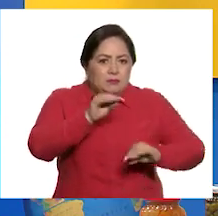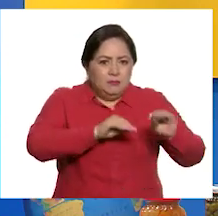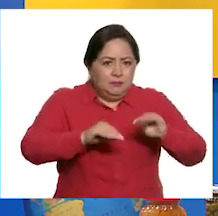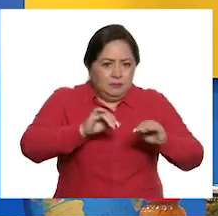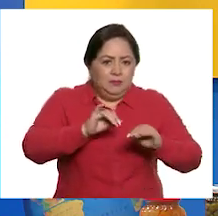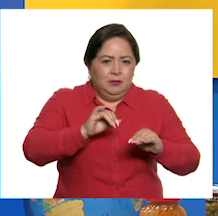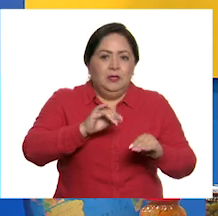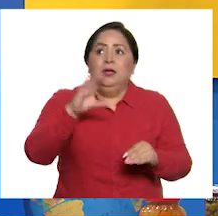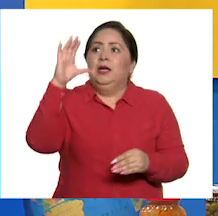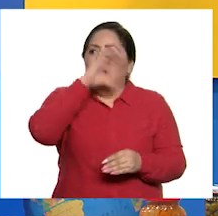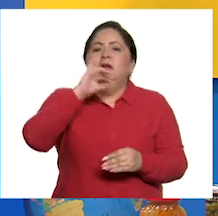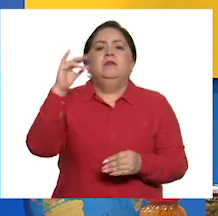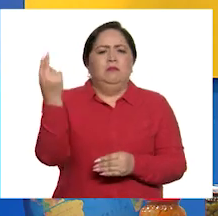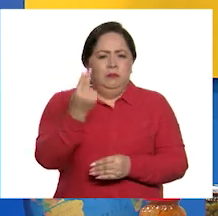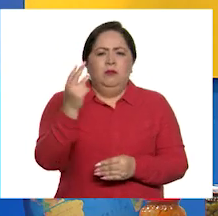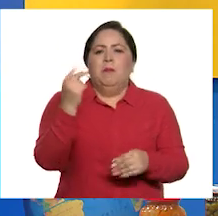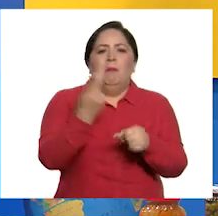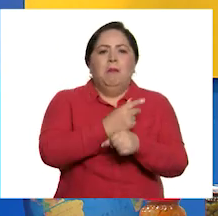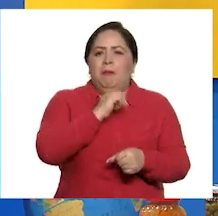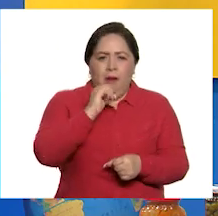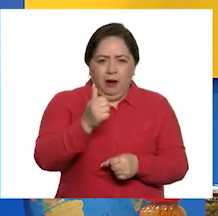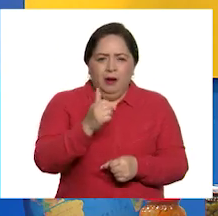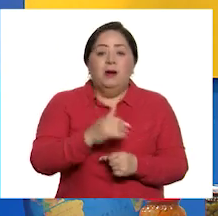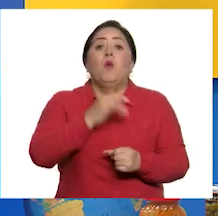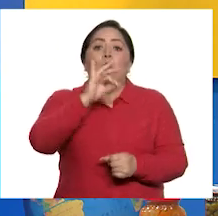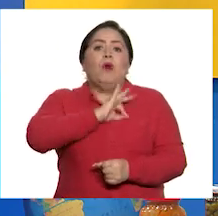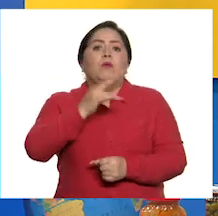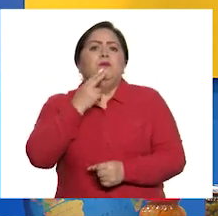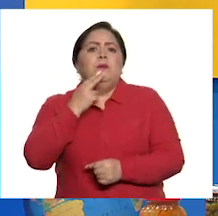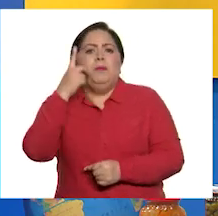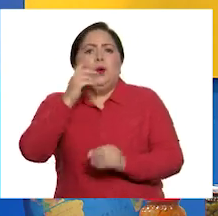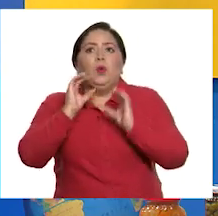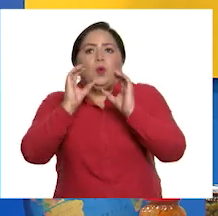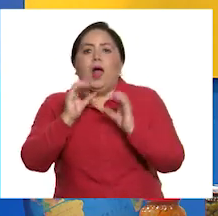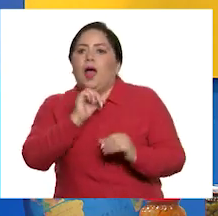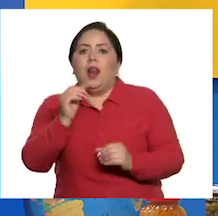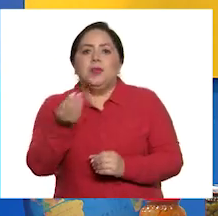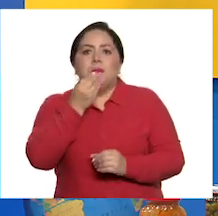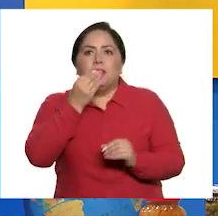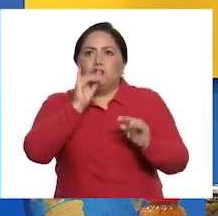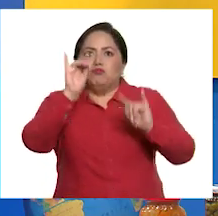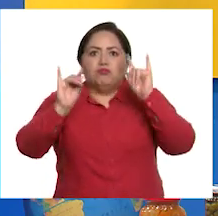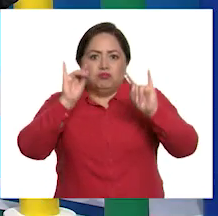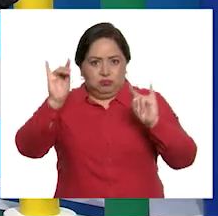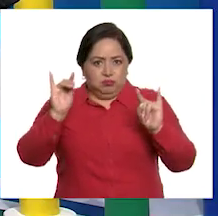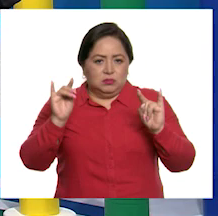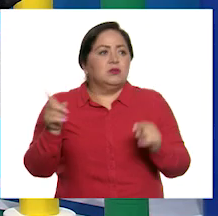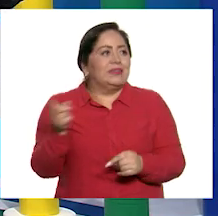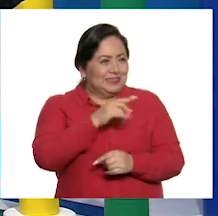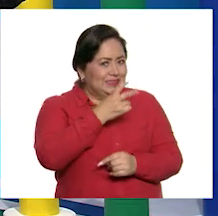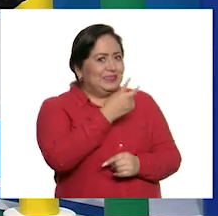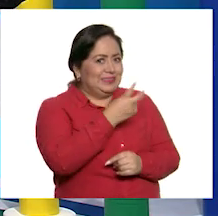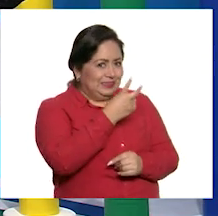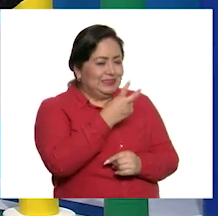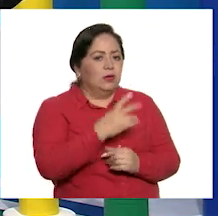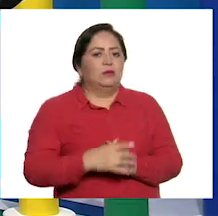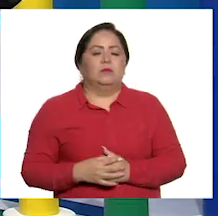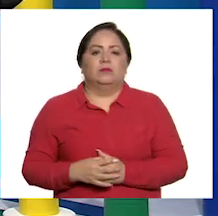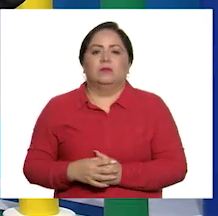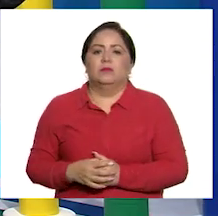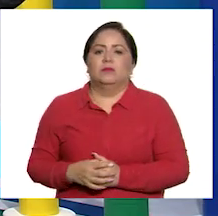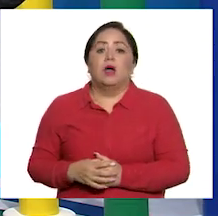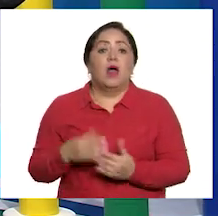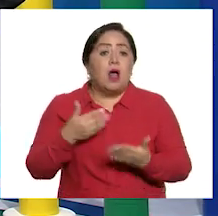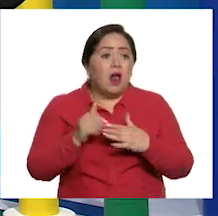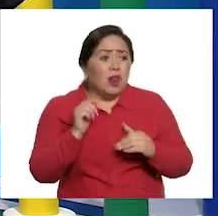sí intervenga el calor, ¿verdad? Y bien. Que puedan usarse para conservar alimentos. ¿Sí? Exactamente, Juan Carlos. Perfecto, va. Muy bien, maestro.